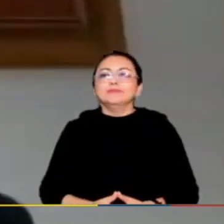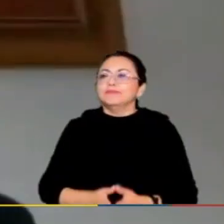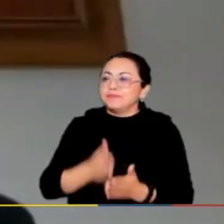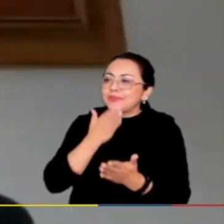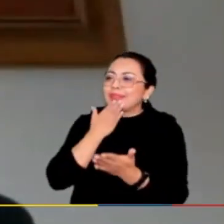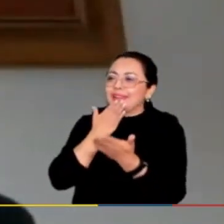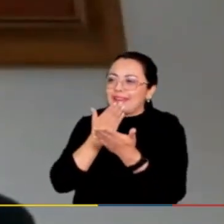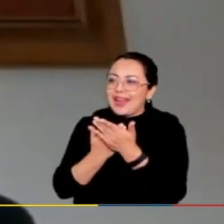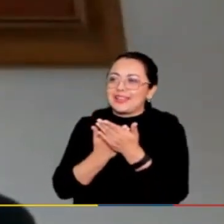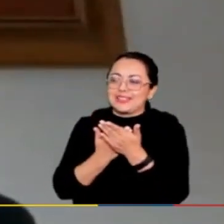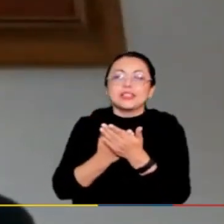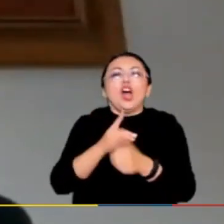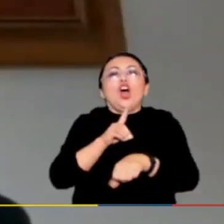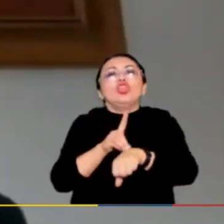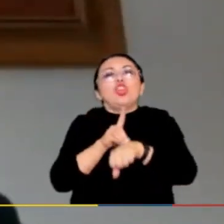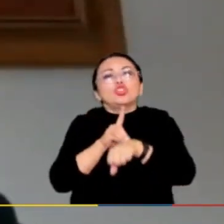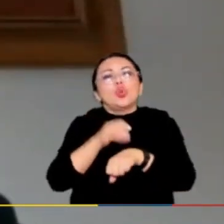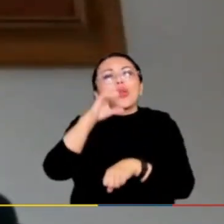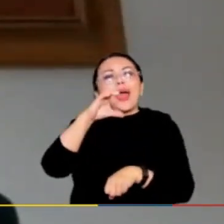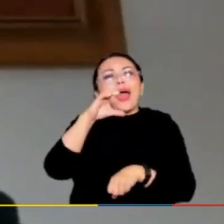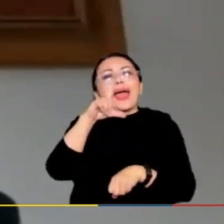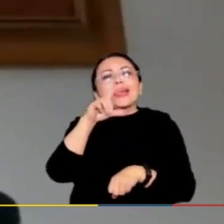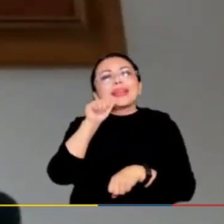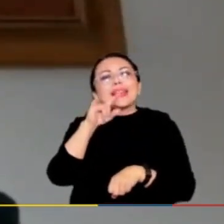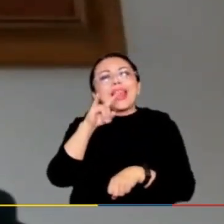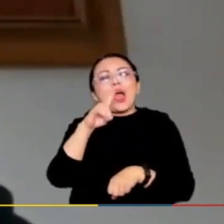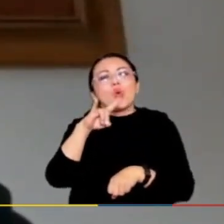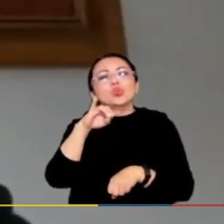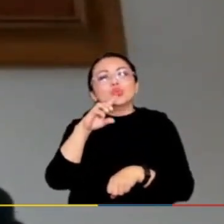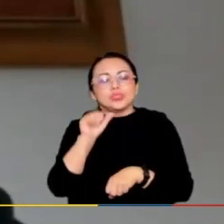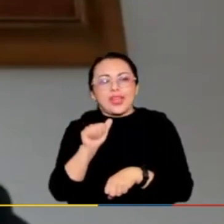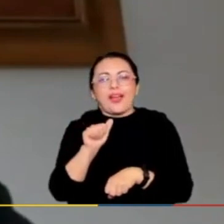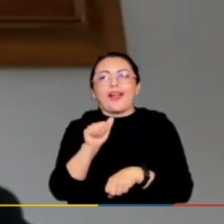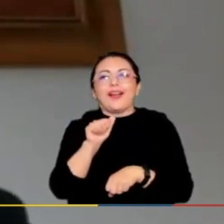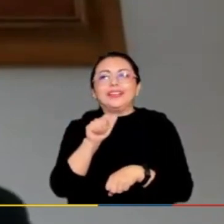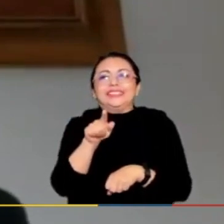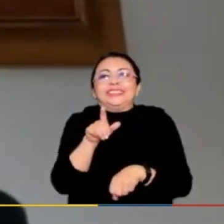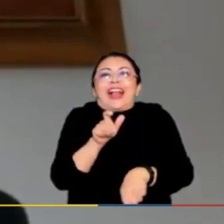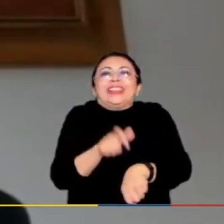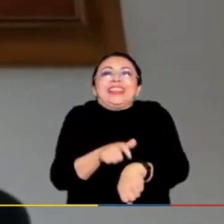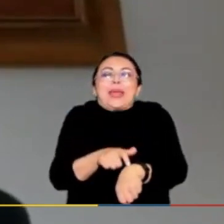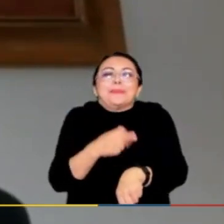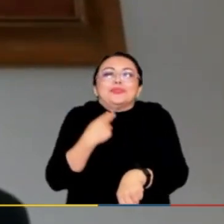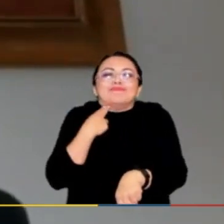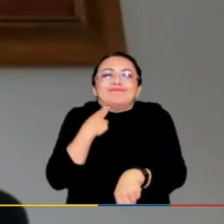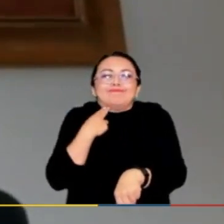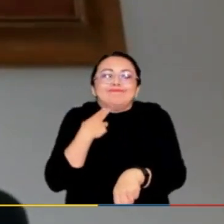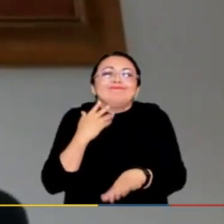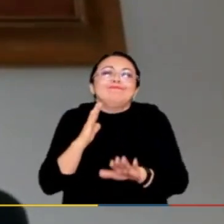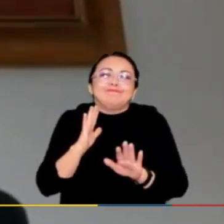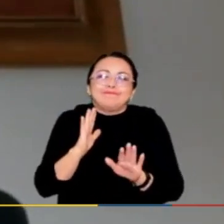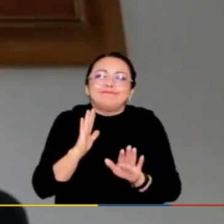Gracias, doctora Claudia Yolanda. Como estamos ya muy apretados de tiempo,